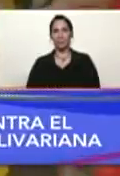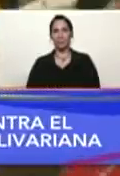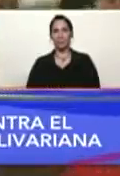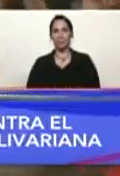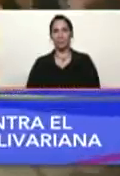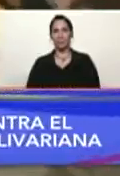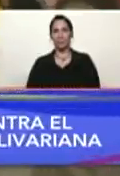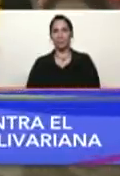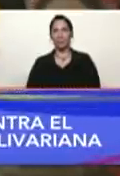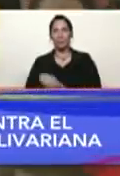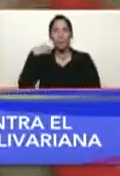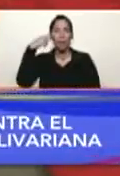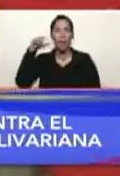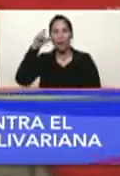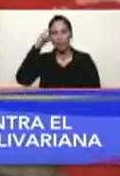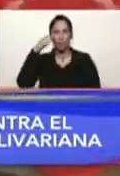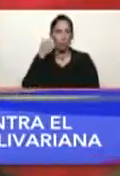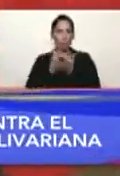Aristóbulo, fíjate.